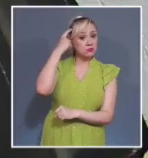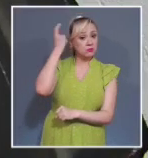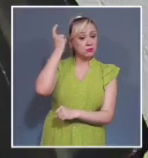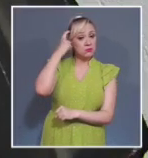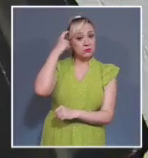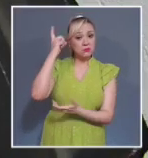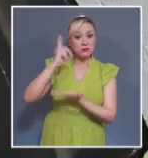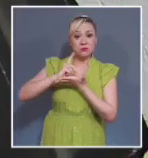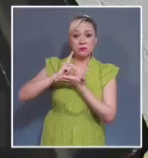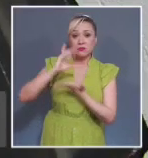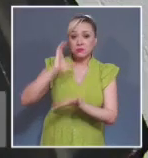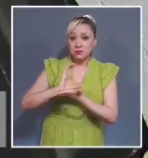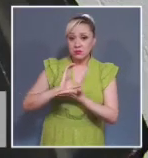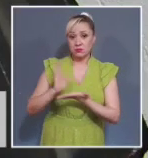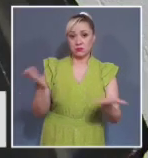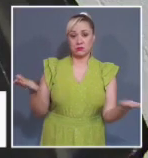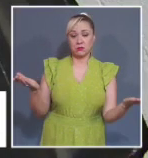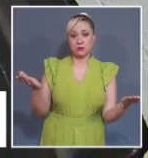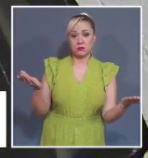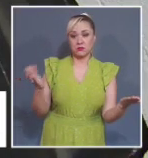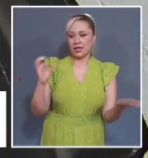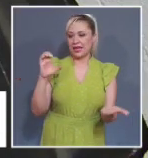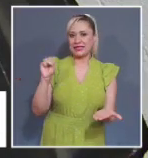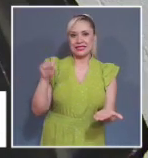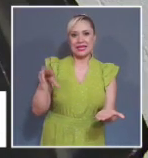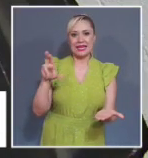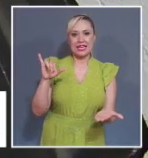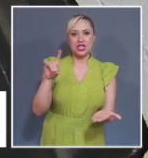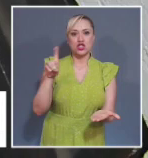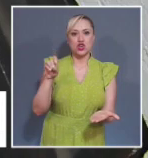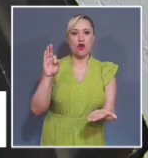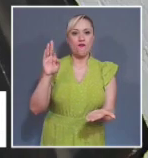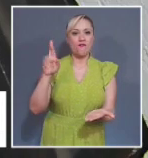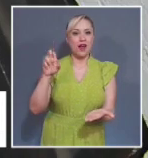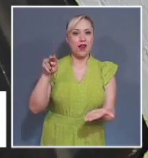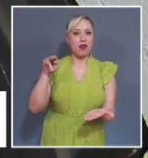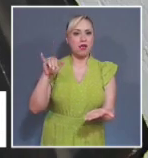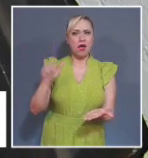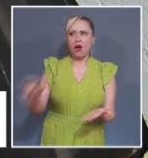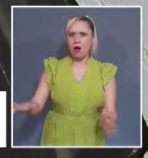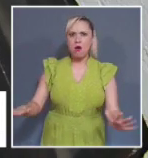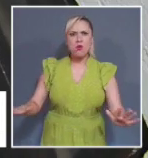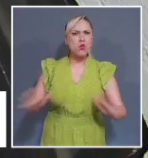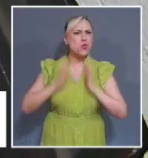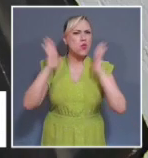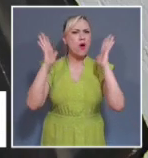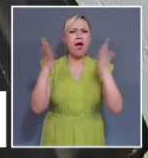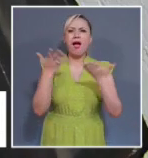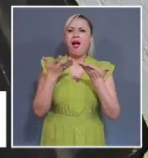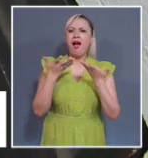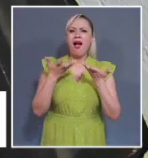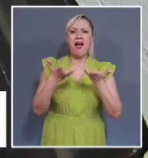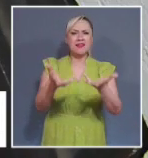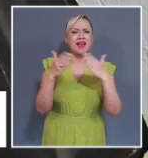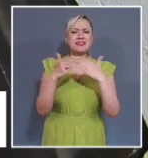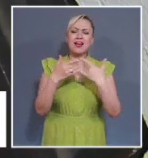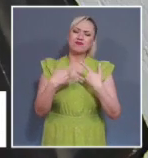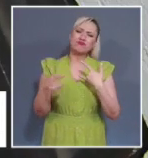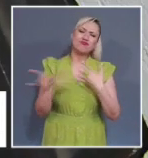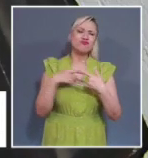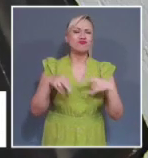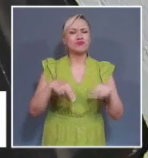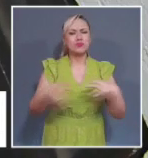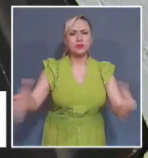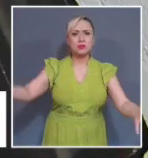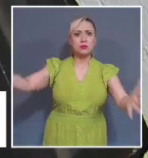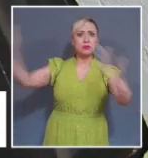Sin orden judicial, afuera de su negocio familiar, acusado de narcomenudeo, fue detenido en mayo de 2019 en la alcaldía